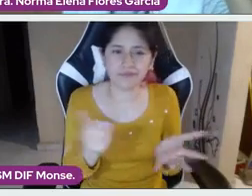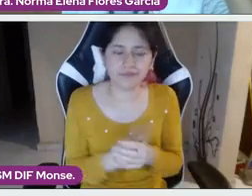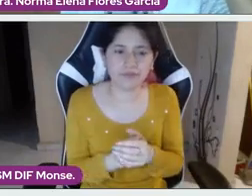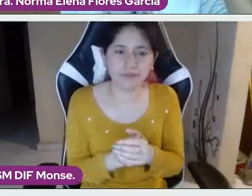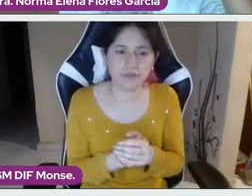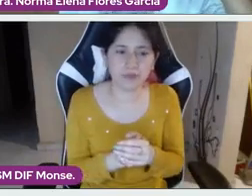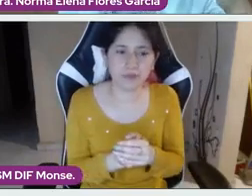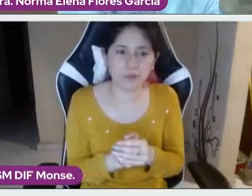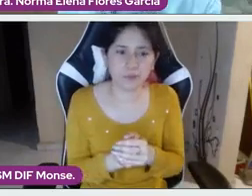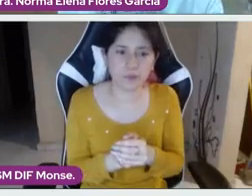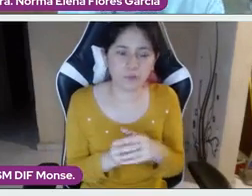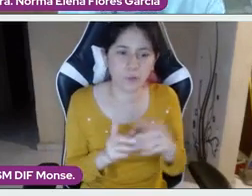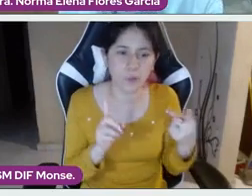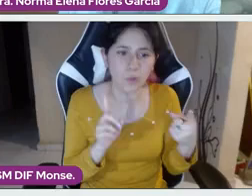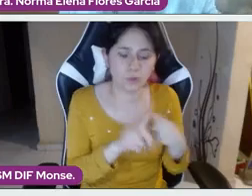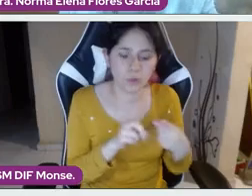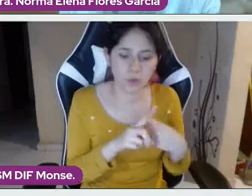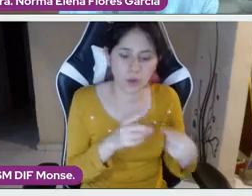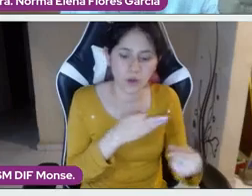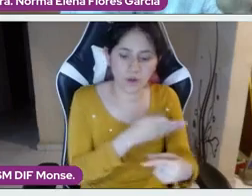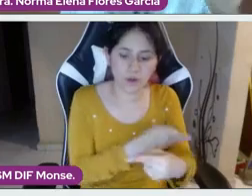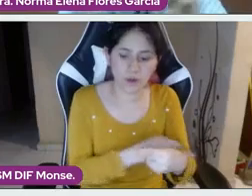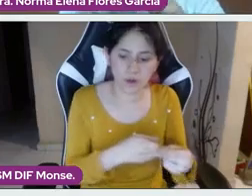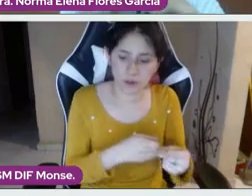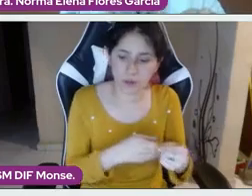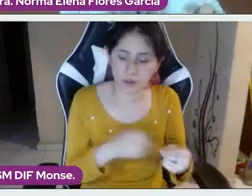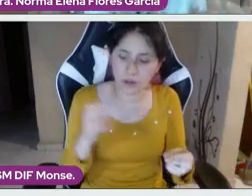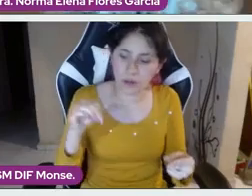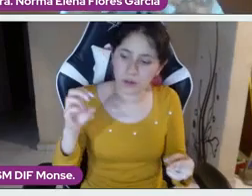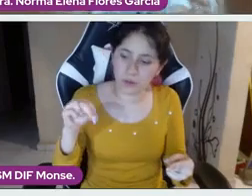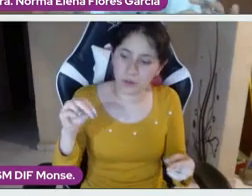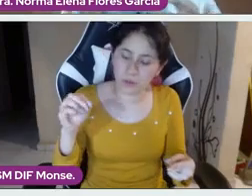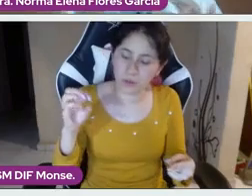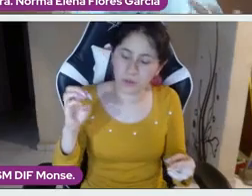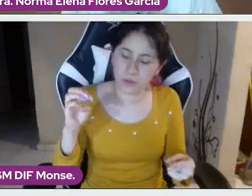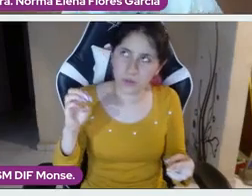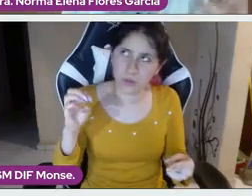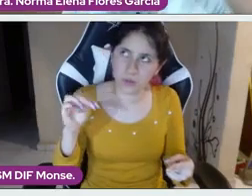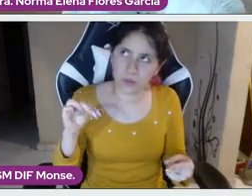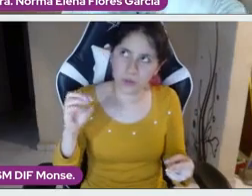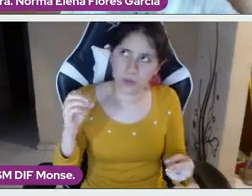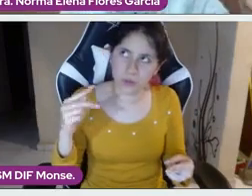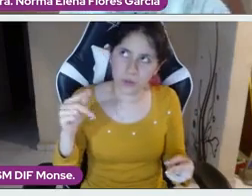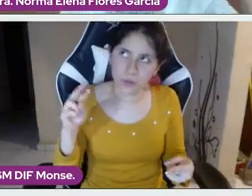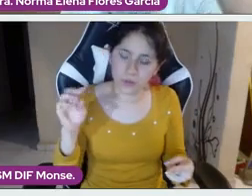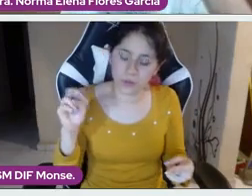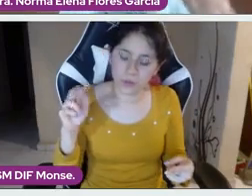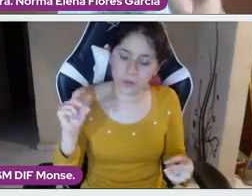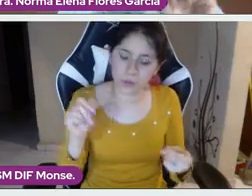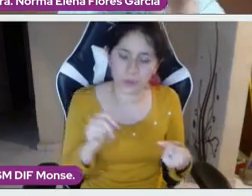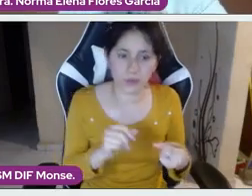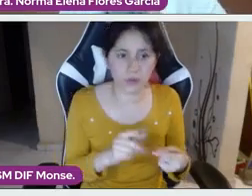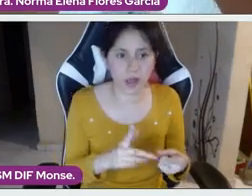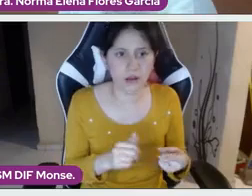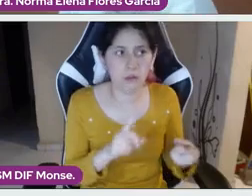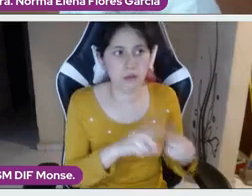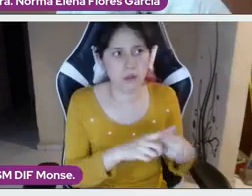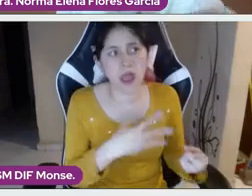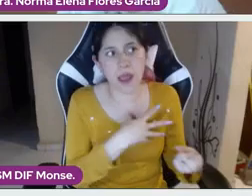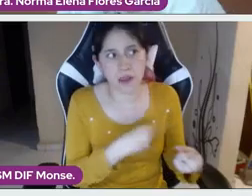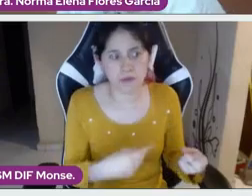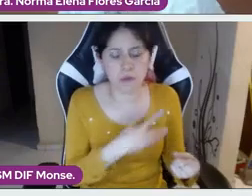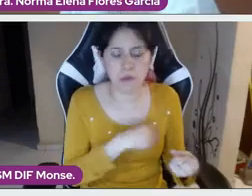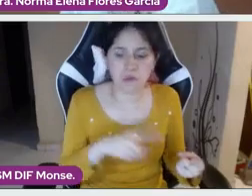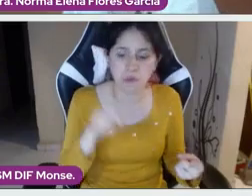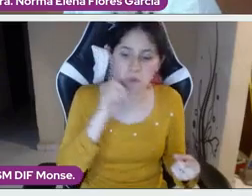entre la familia monoparental de inicio, es decir, las hijas e hijos que nacen, crecen,